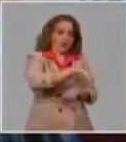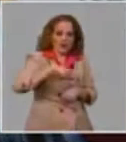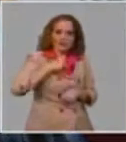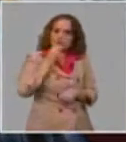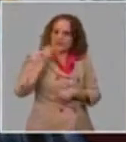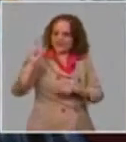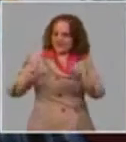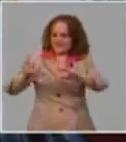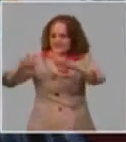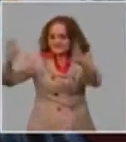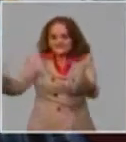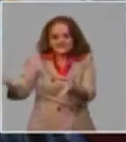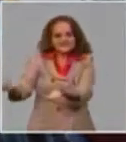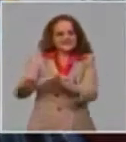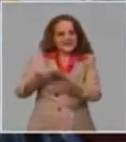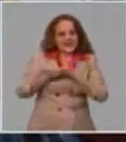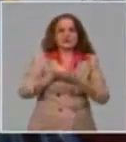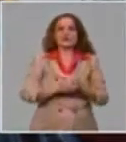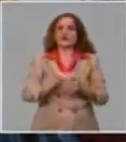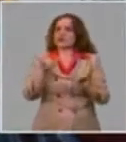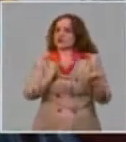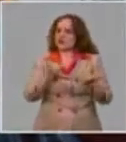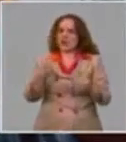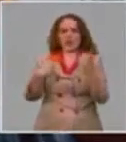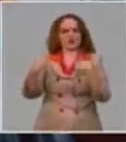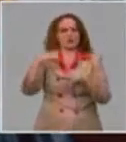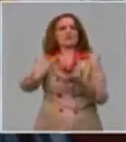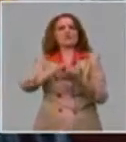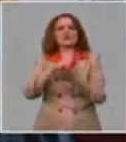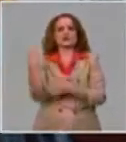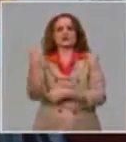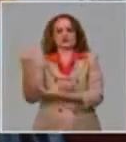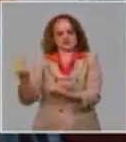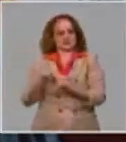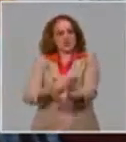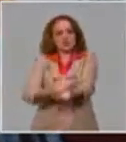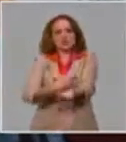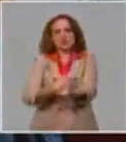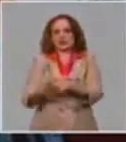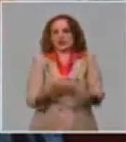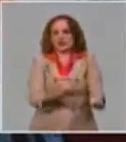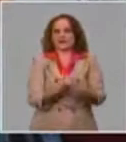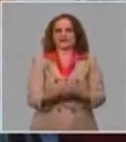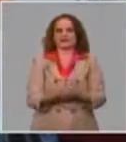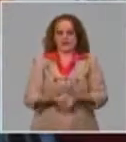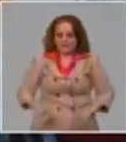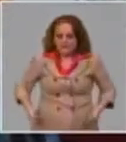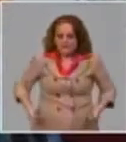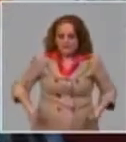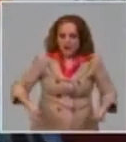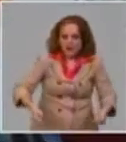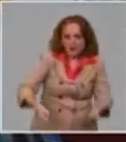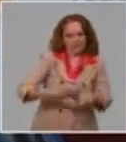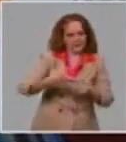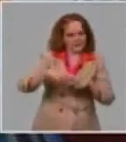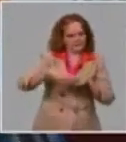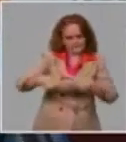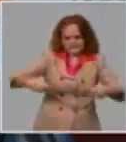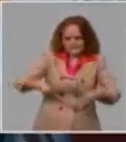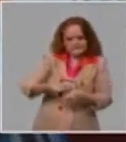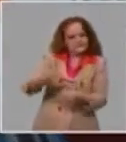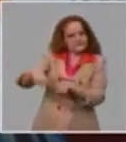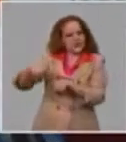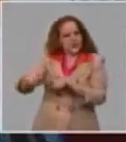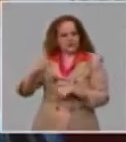también fueron donadas por el proyecto Hábitat, así como un grupo de herramientas, de vagones, de utensilios de